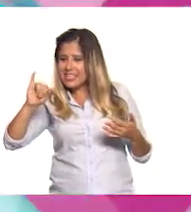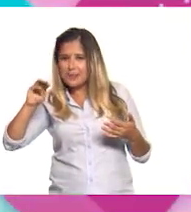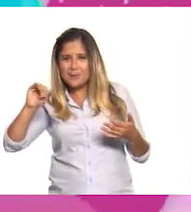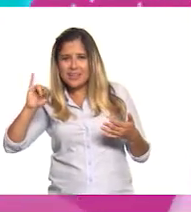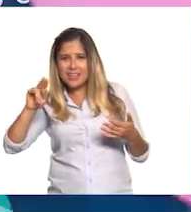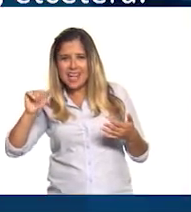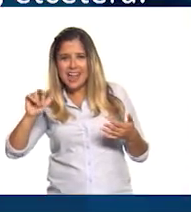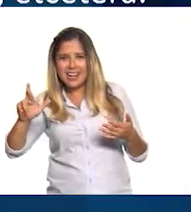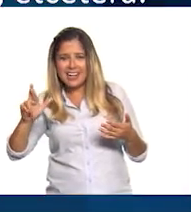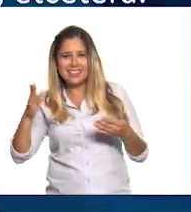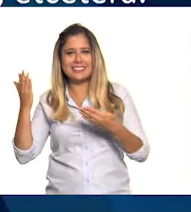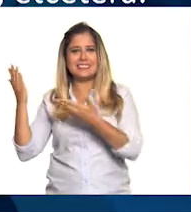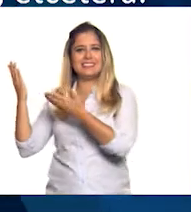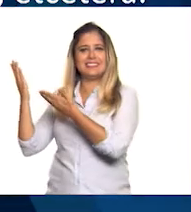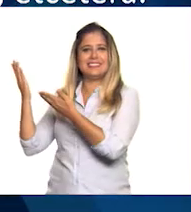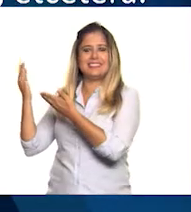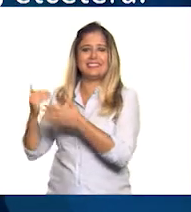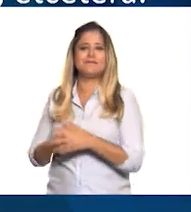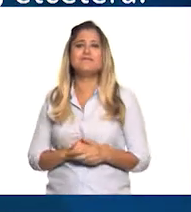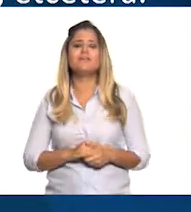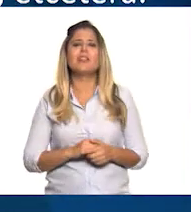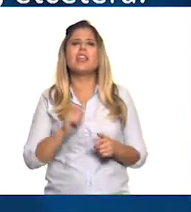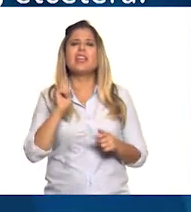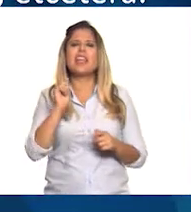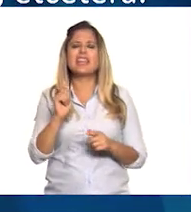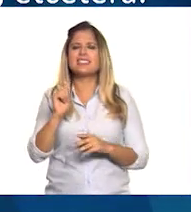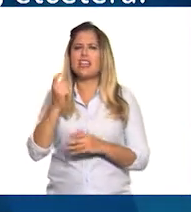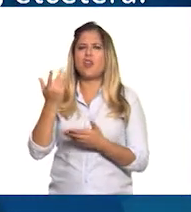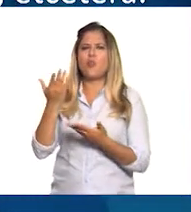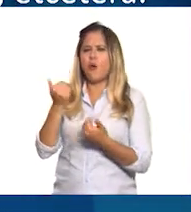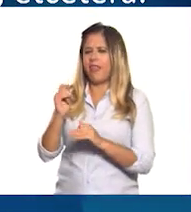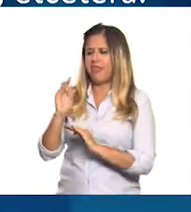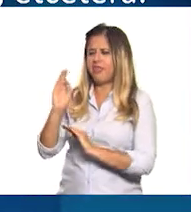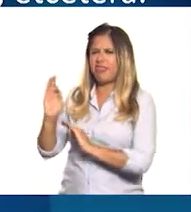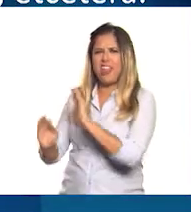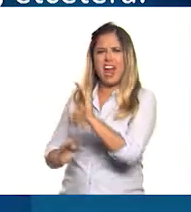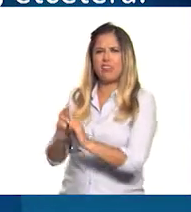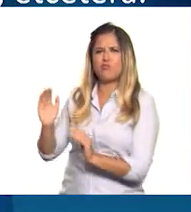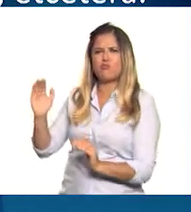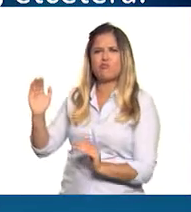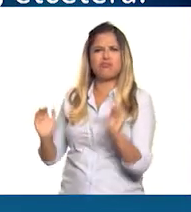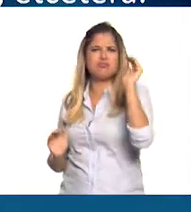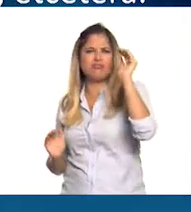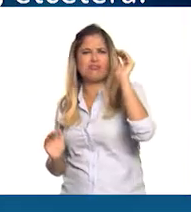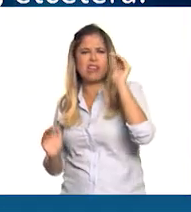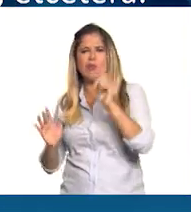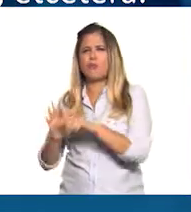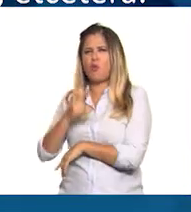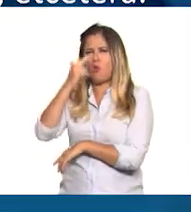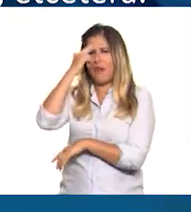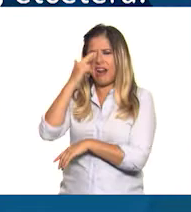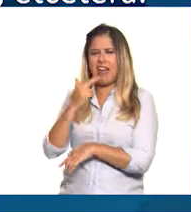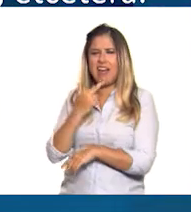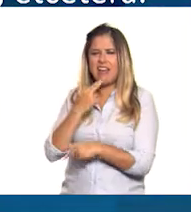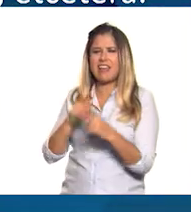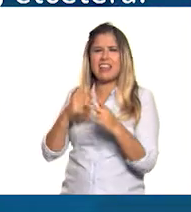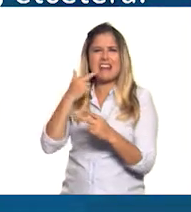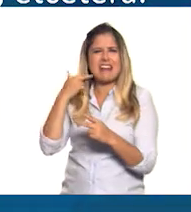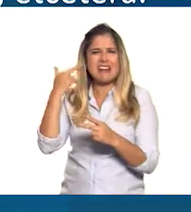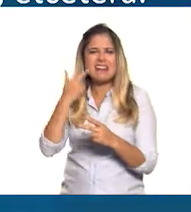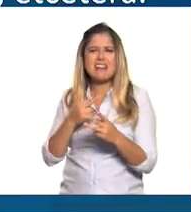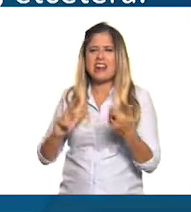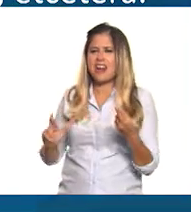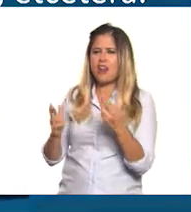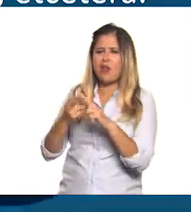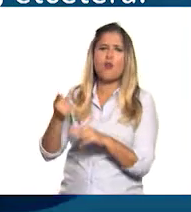Discriminar. Aquí viene. Dar trato desigual a una persona o colectividad por motivos raciales, religiosos,